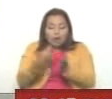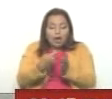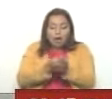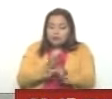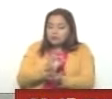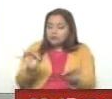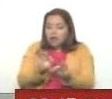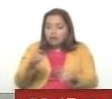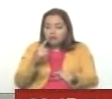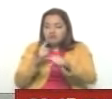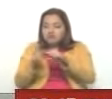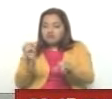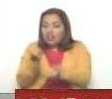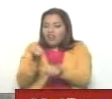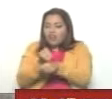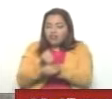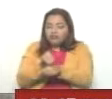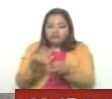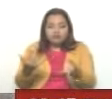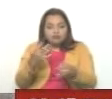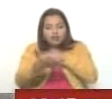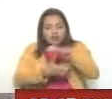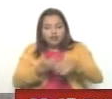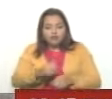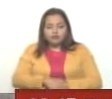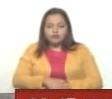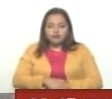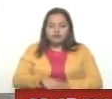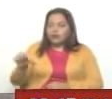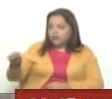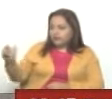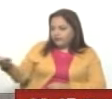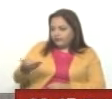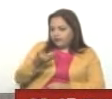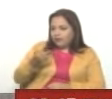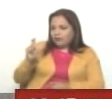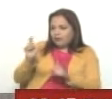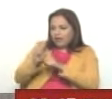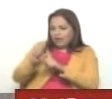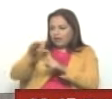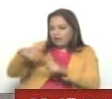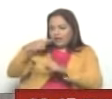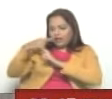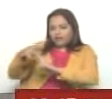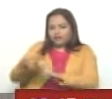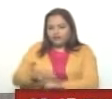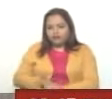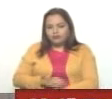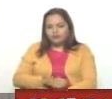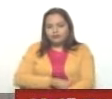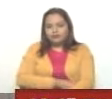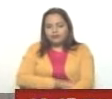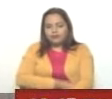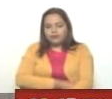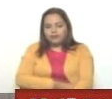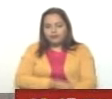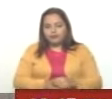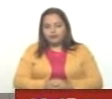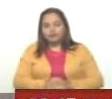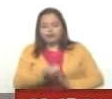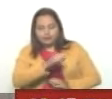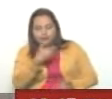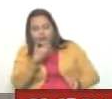que funcione. ¿Qué pudiese estar pasando? Bueno, yo soy Elena y le doy la palabra. Me escribe Bárbara Rodríguez. Víctor, que puede Víctor. Mira, bueno, menos mal que